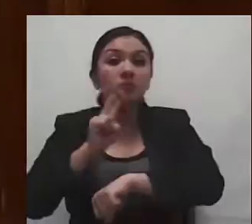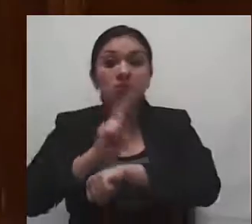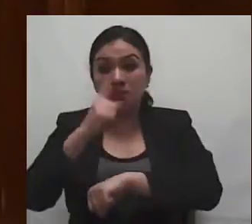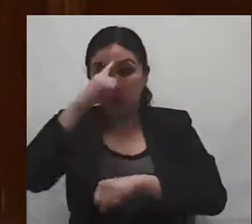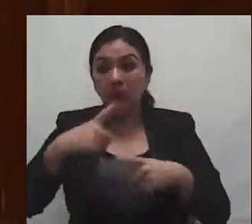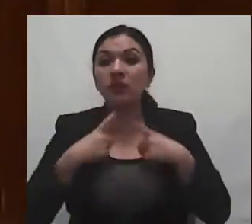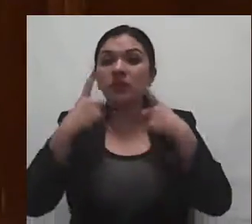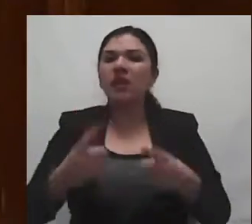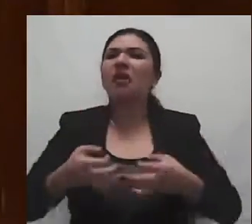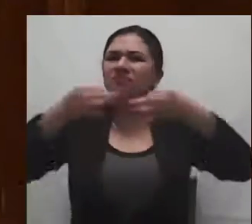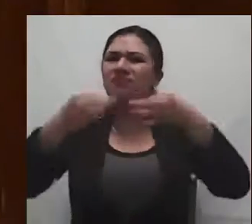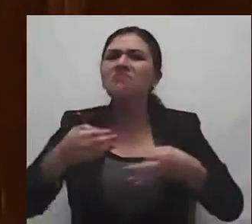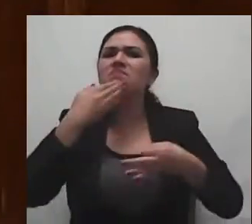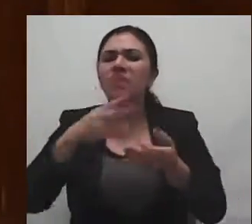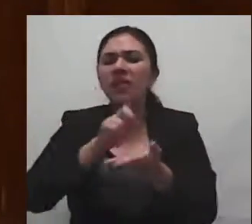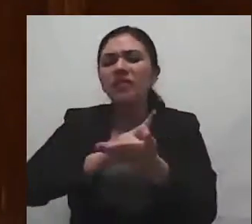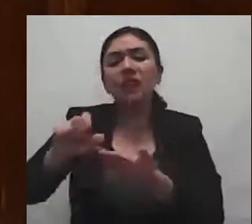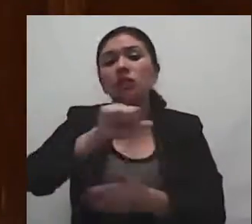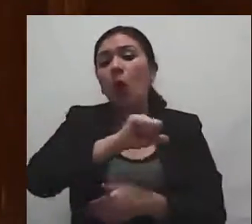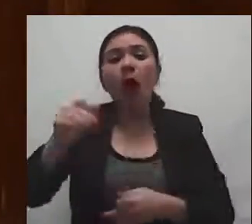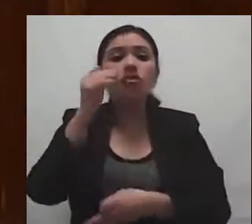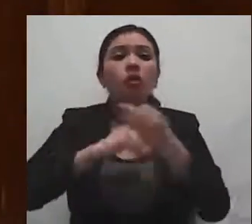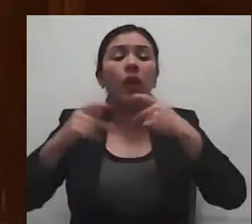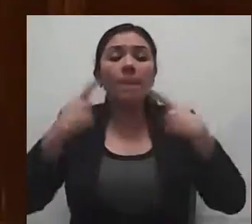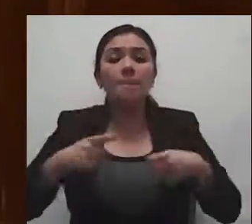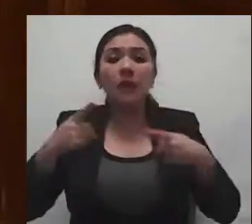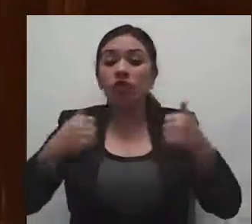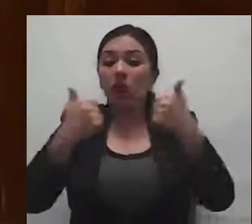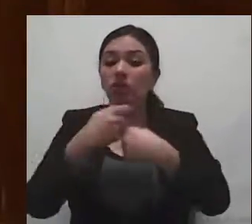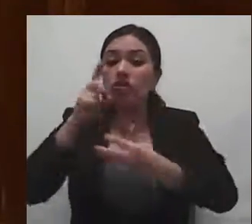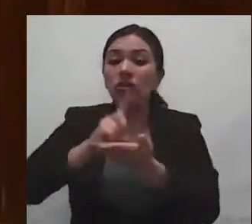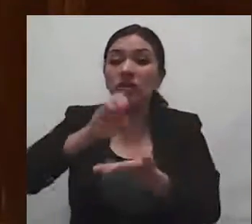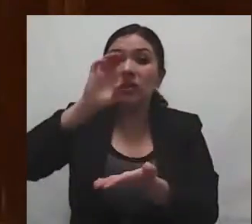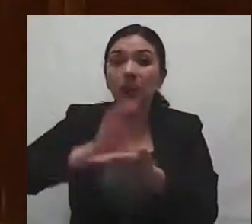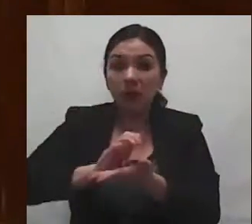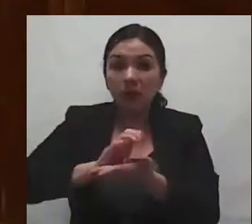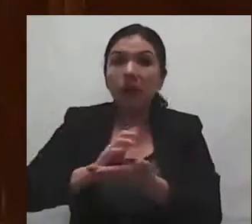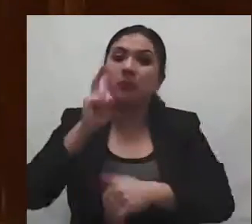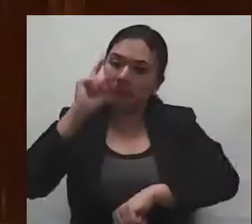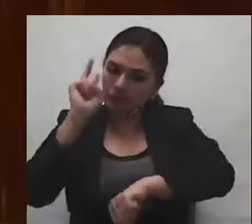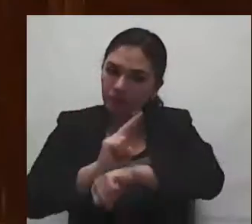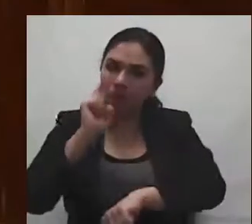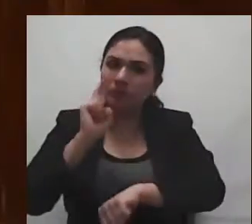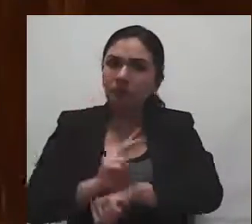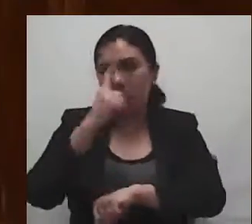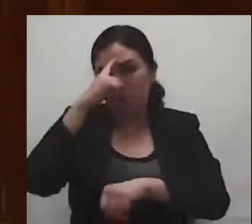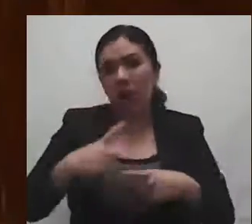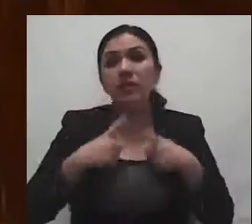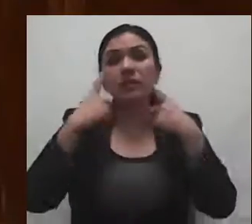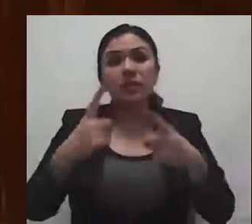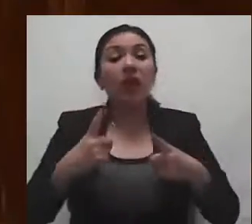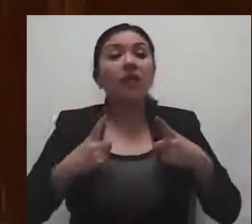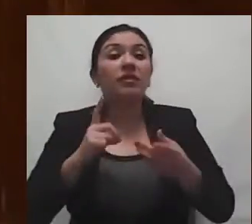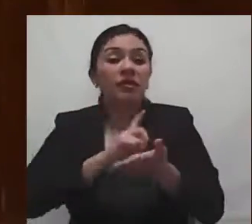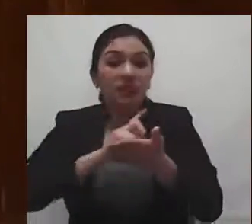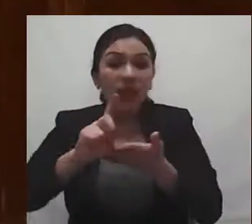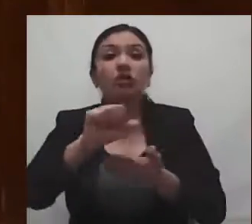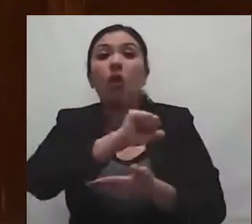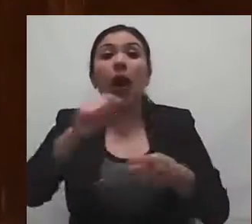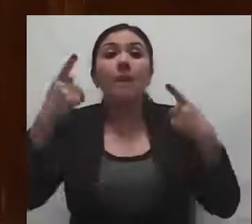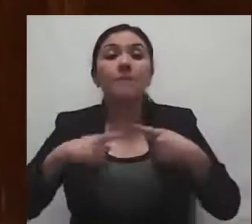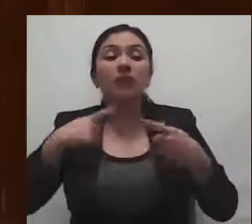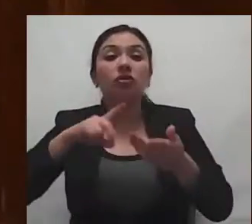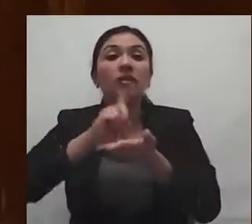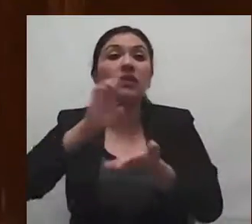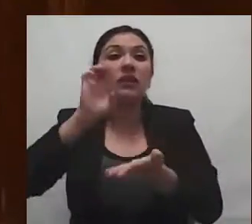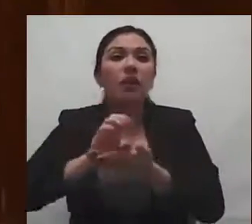los derechos de las personas con discapacidad. Debe velar para garantizar los derechos de las personas con discapacidad en